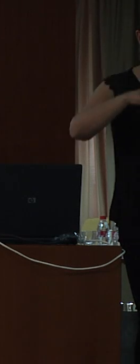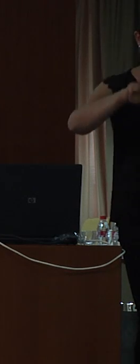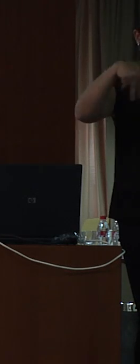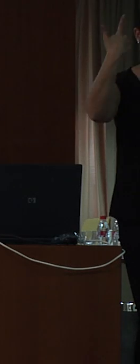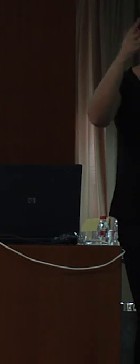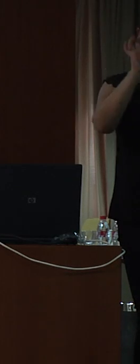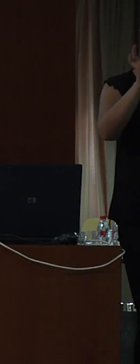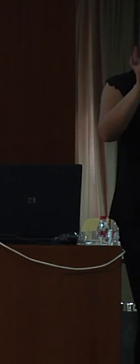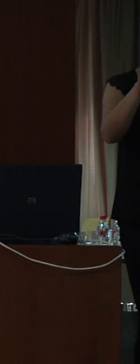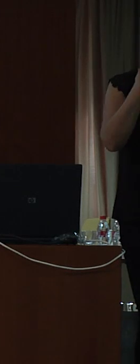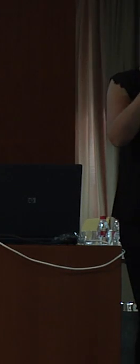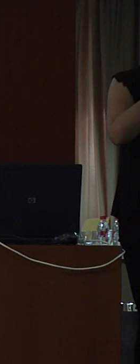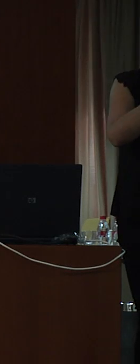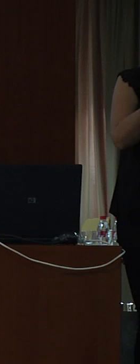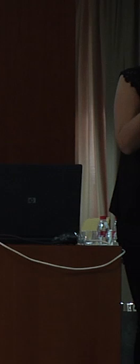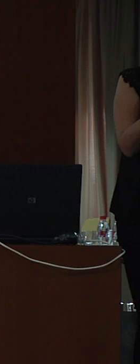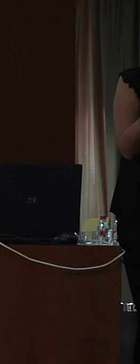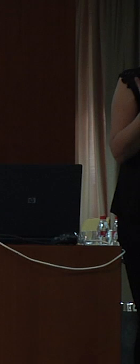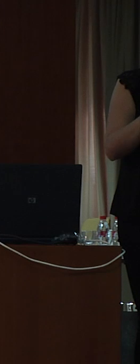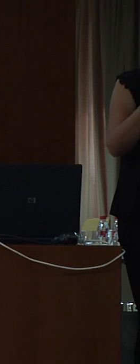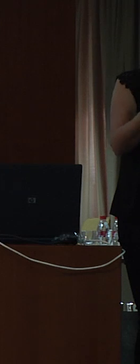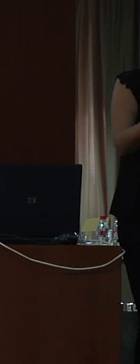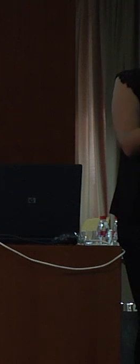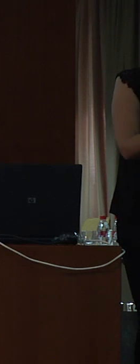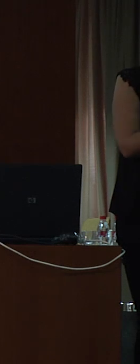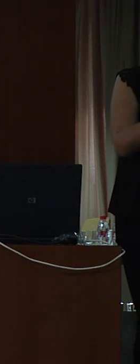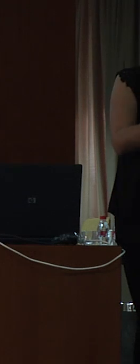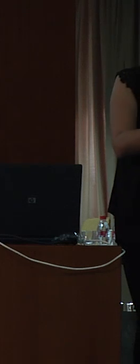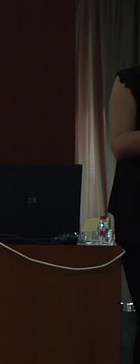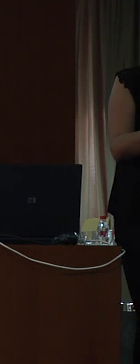si ya. Yo podría llegarlo a tomar. La naltrexona, ¿no?